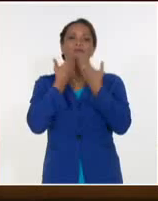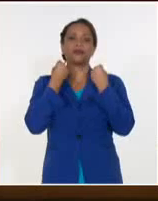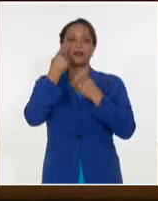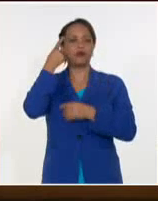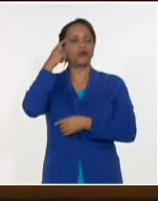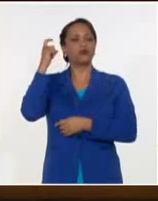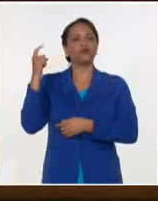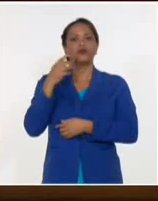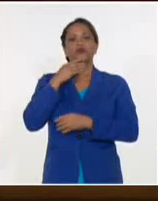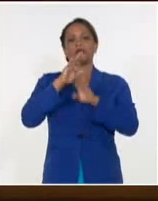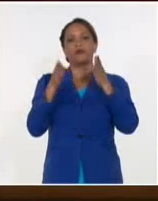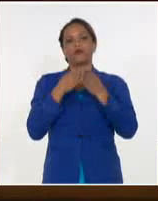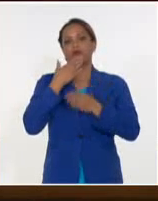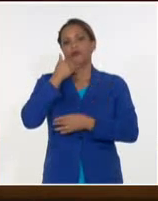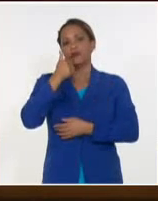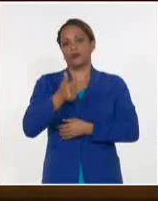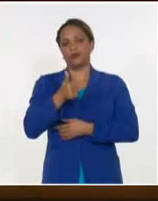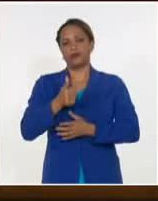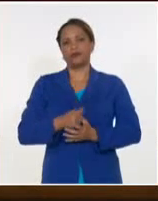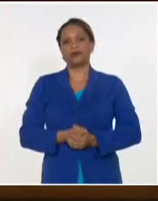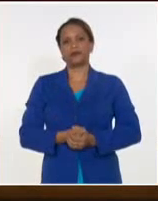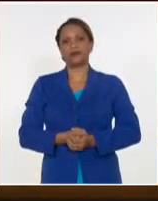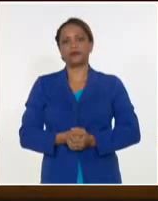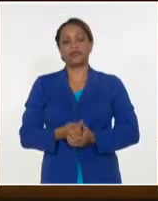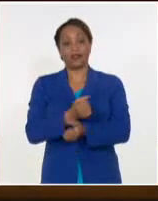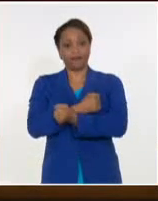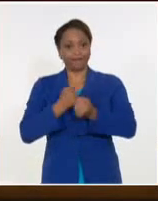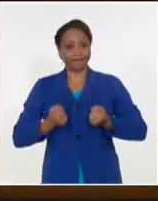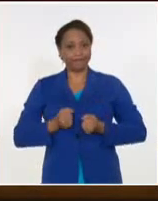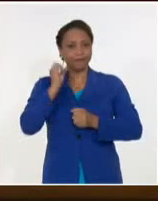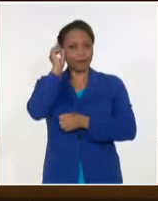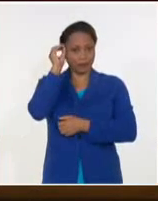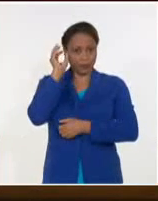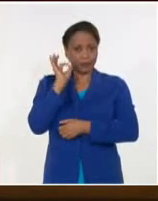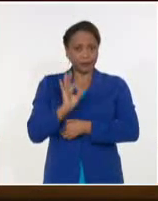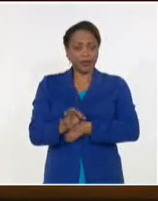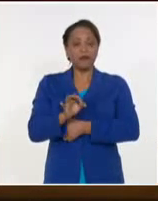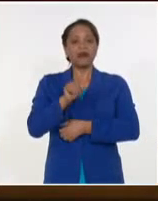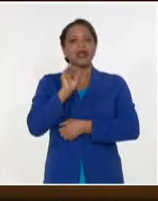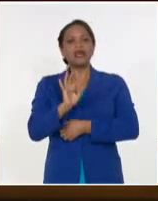mundo mejor posible. Esa resistencia creativa es la que